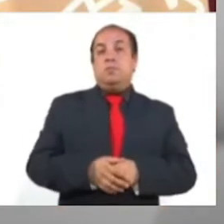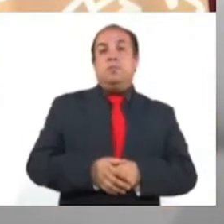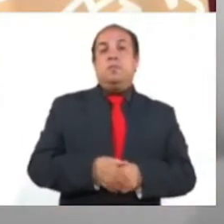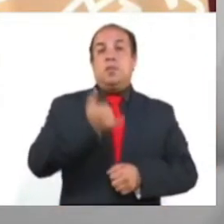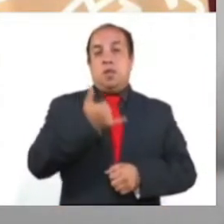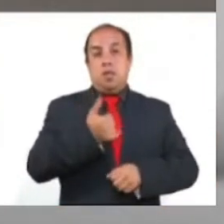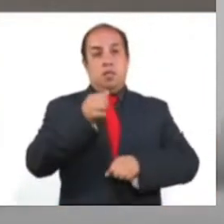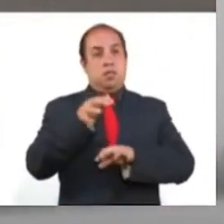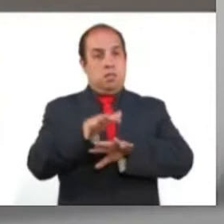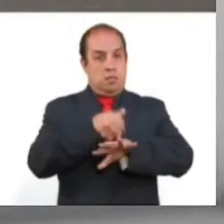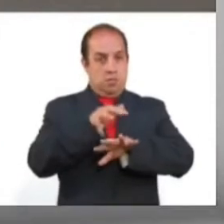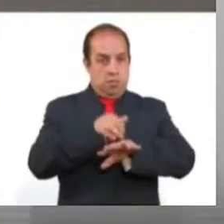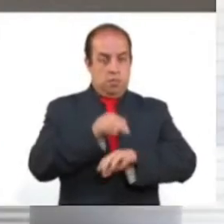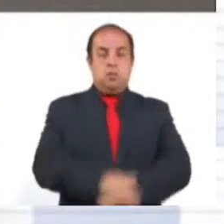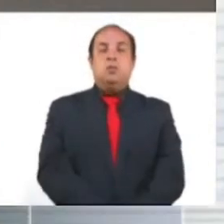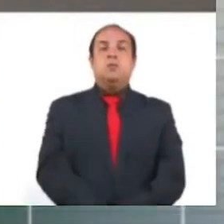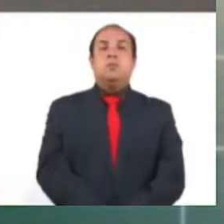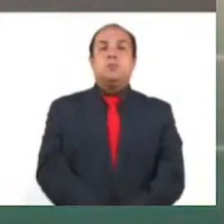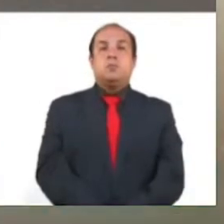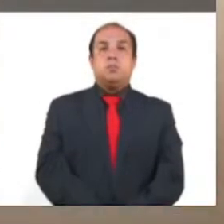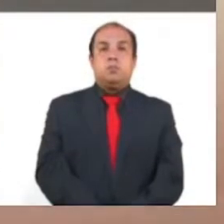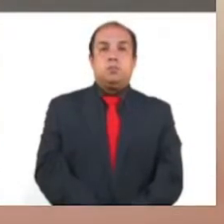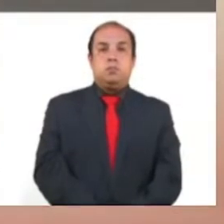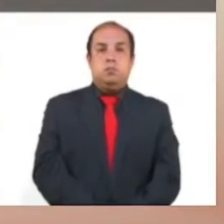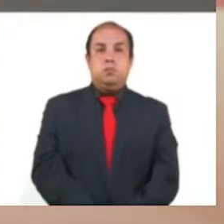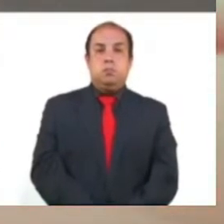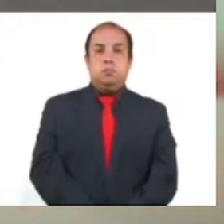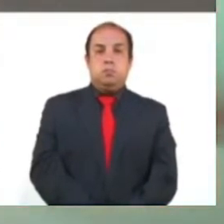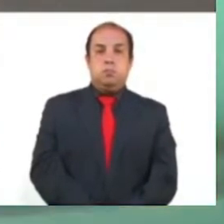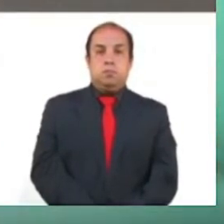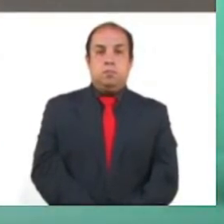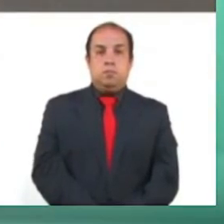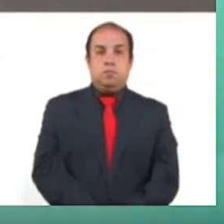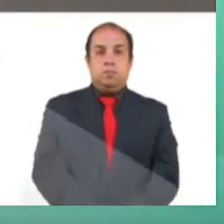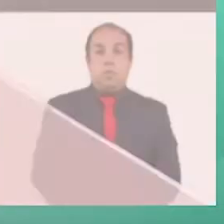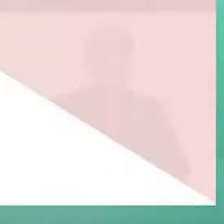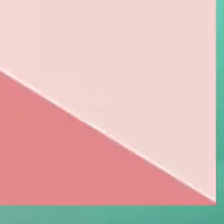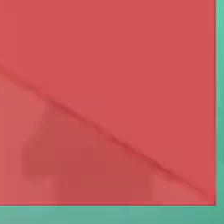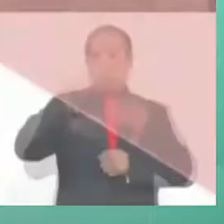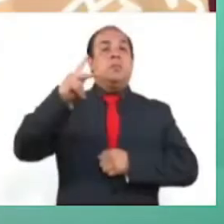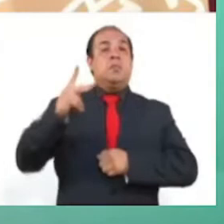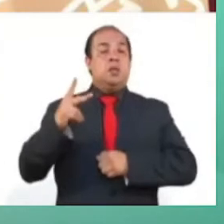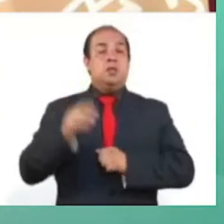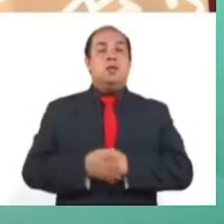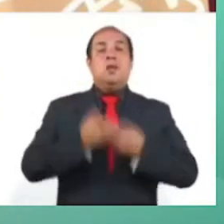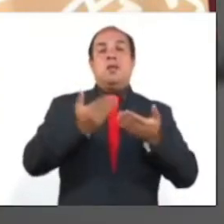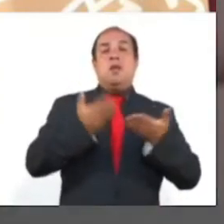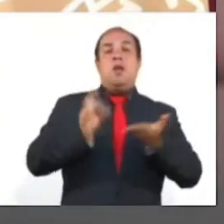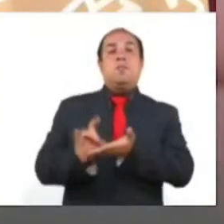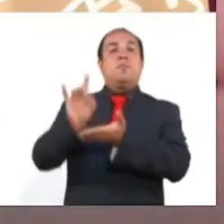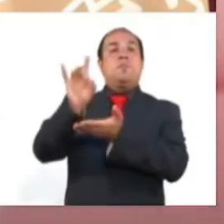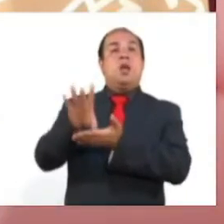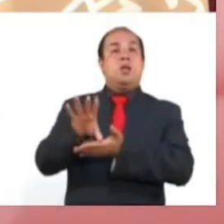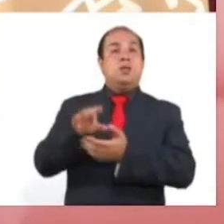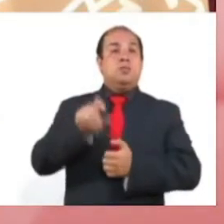Tlalpan y Tlalpan están van a llegar más rtps van a ir ahora